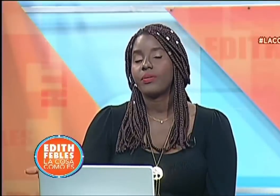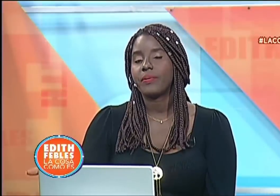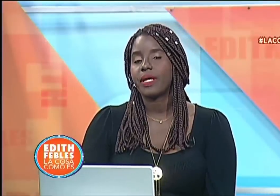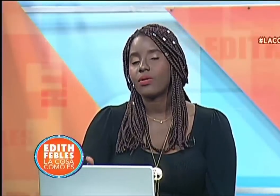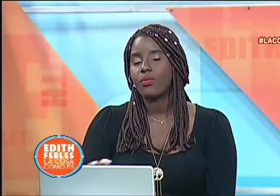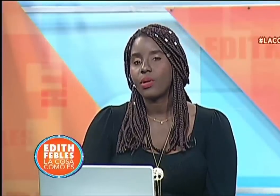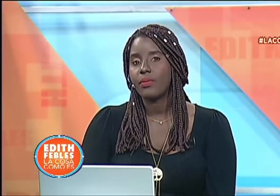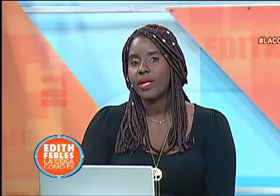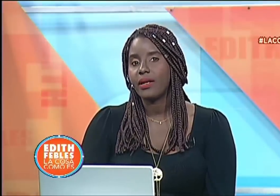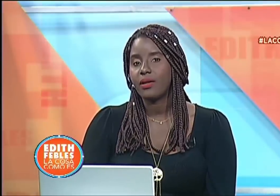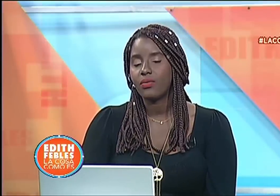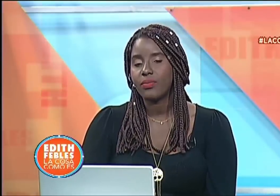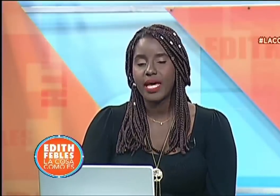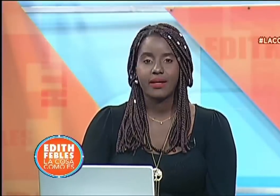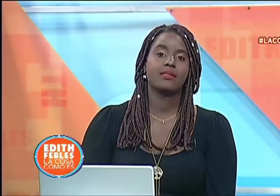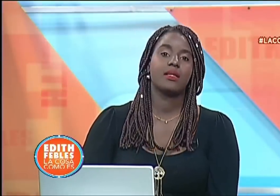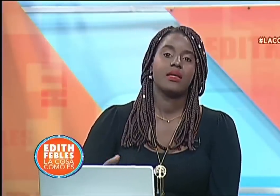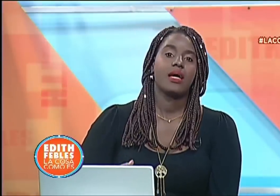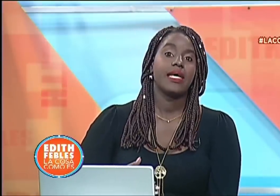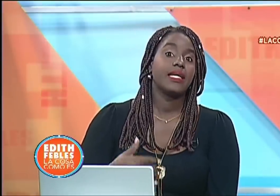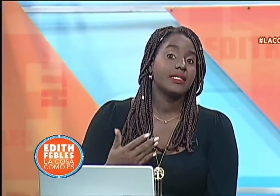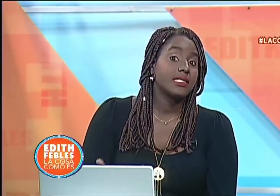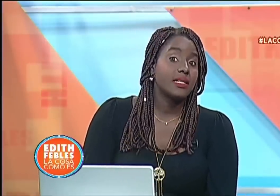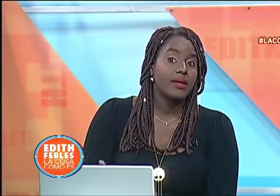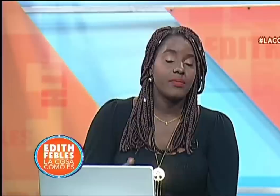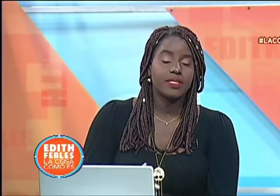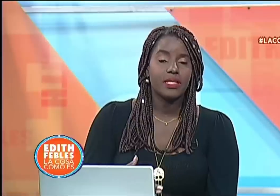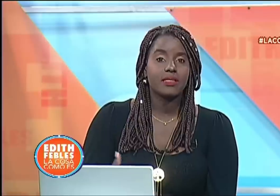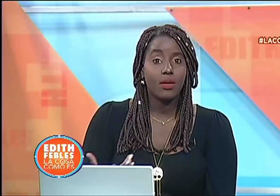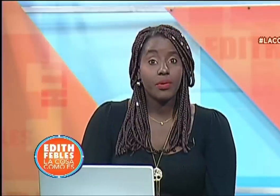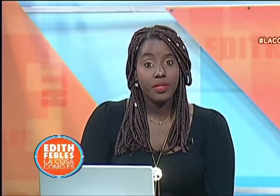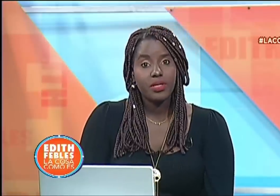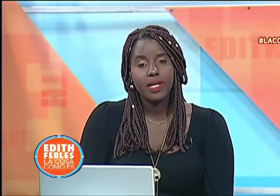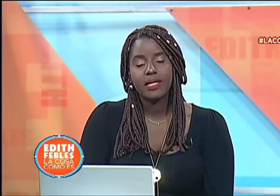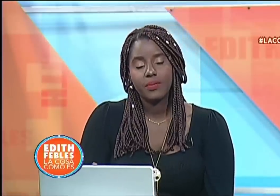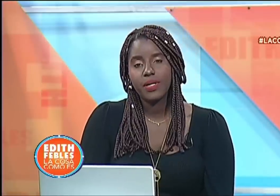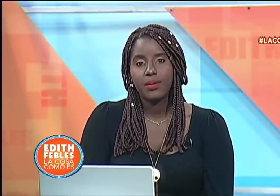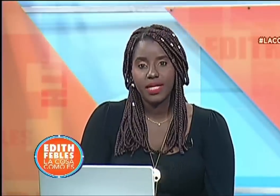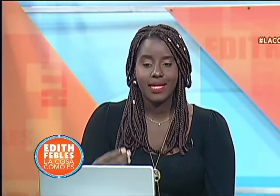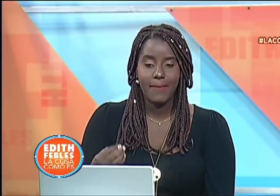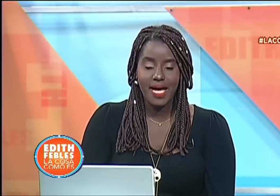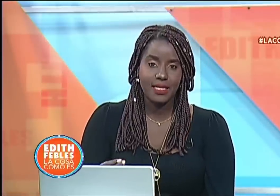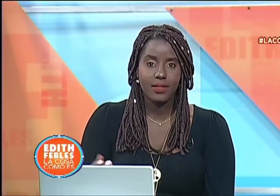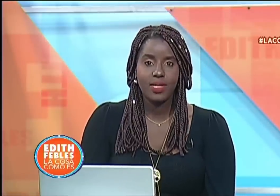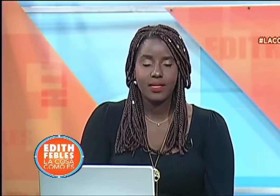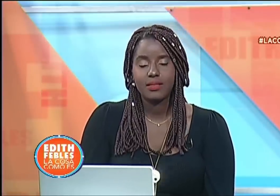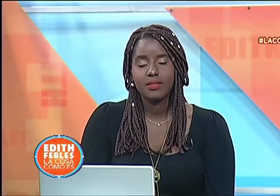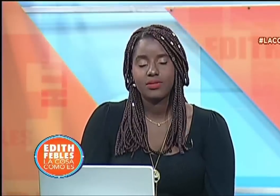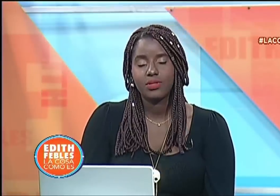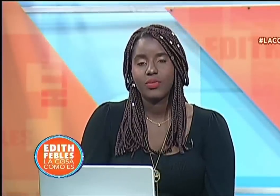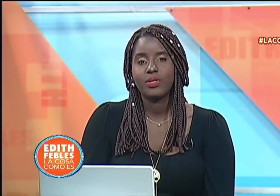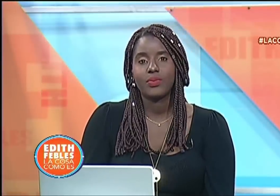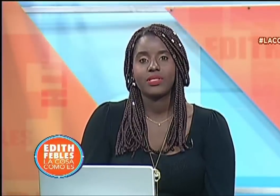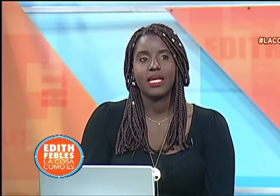y lo prepararon como un viernes. Ahí en ese escenario el presidente se comprometió a que República Dominicana va a tener una ley de